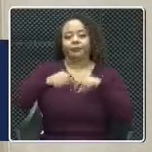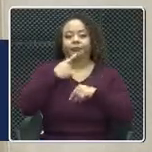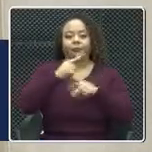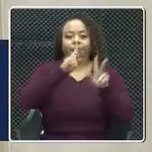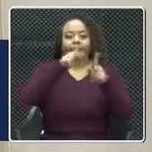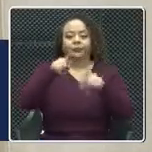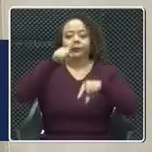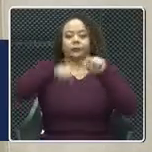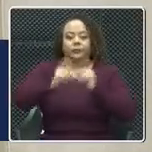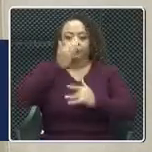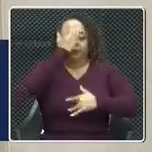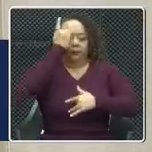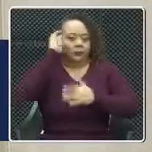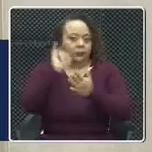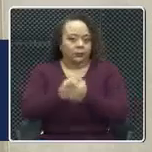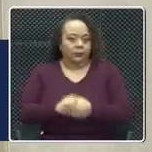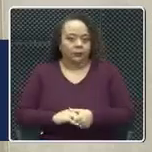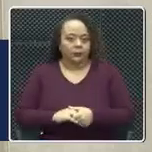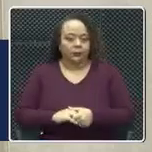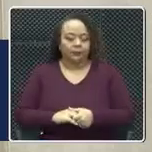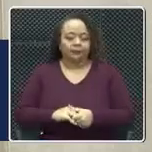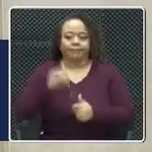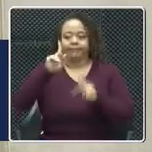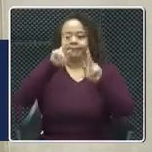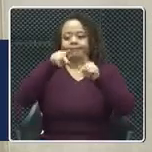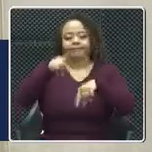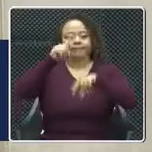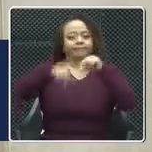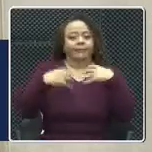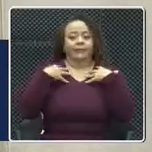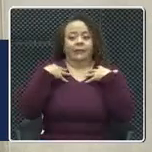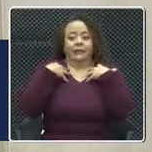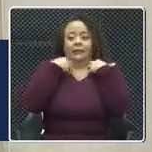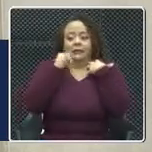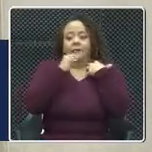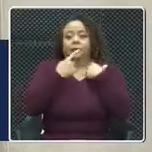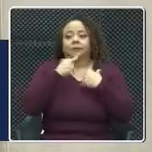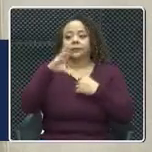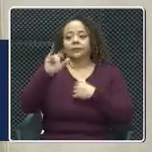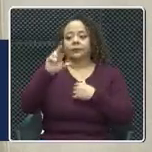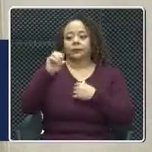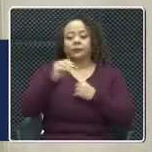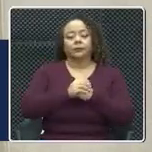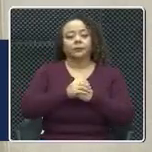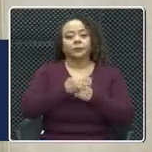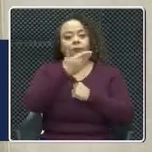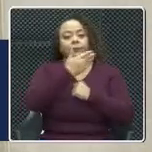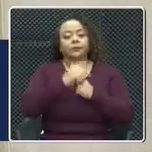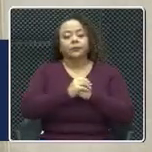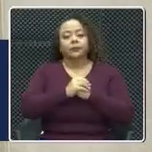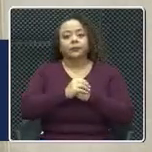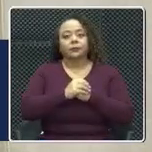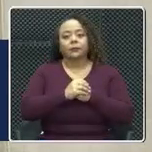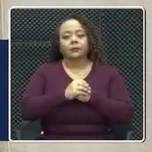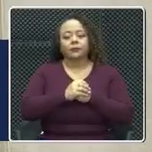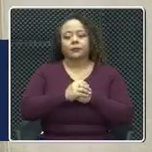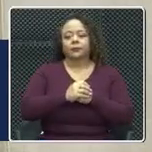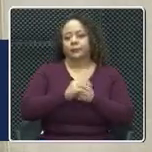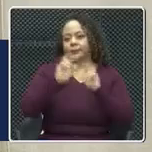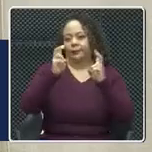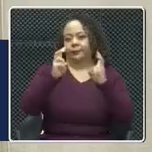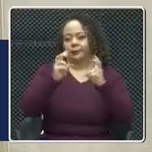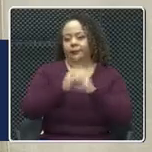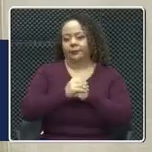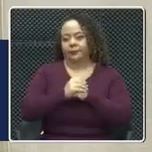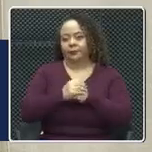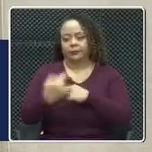la persona no puede enfermarse por eso, ¿verdad? Que una persona no puede estar estresada, como decía Caro. El tema es, ¿verdad? ¿Cuál es la